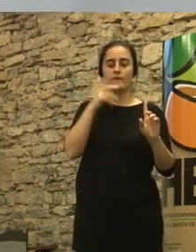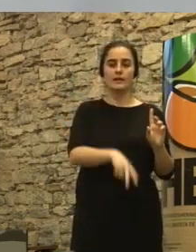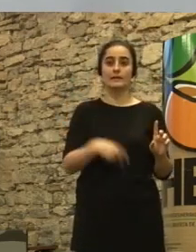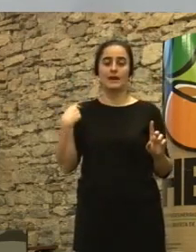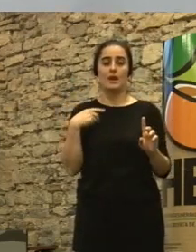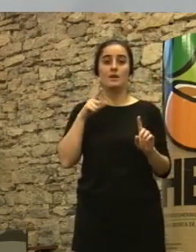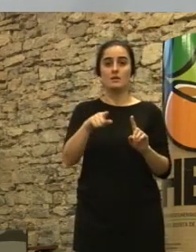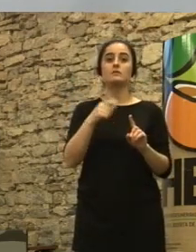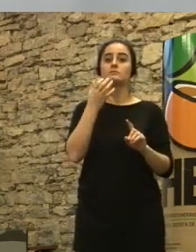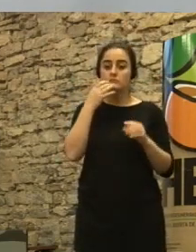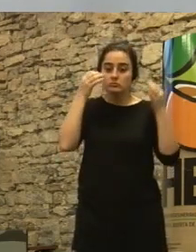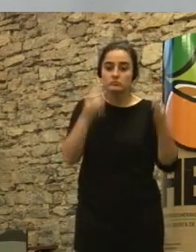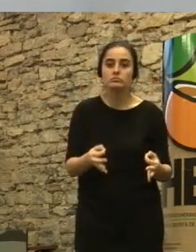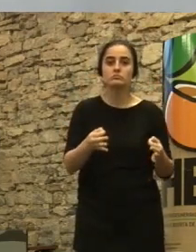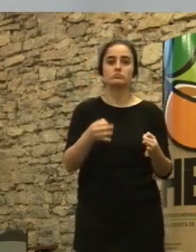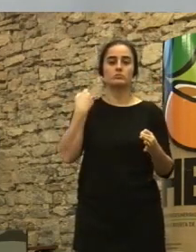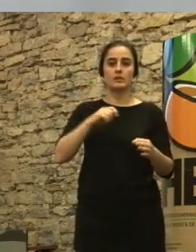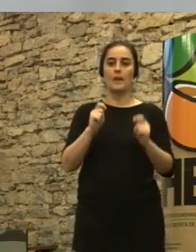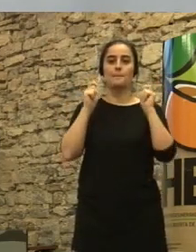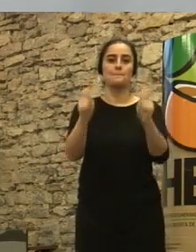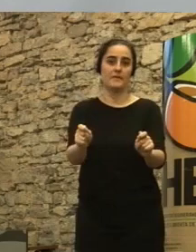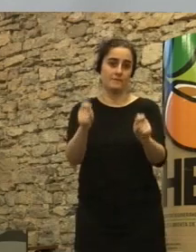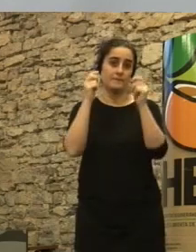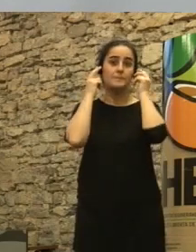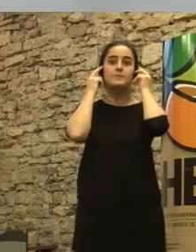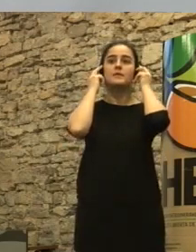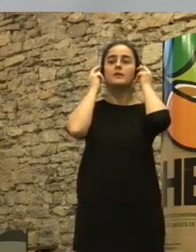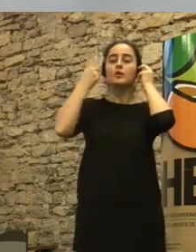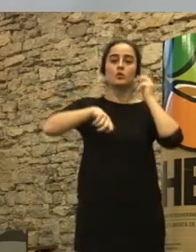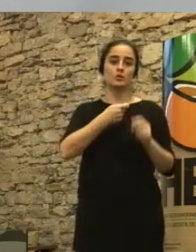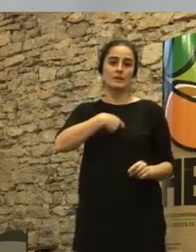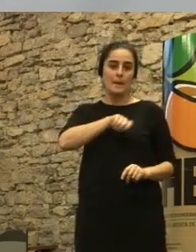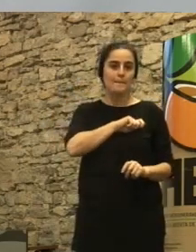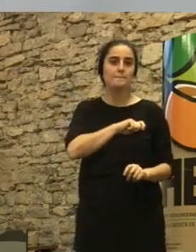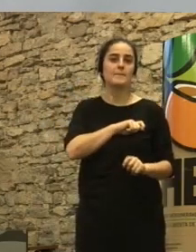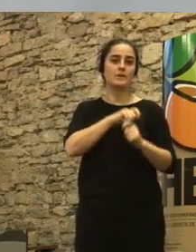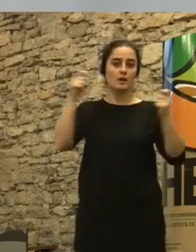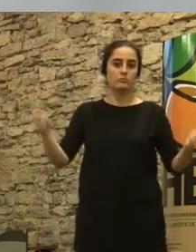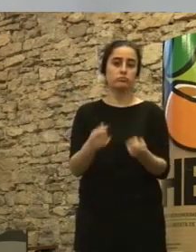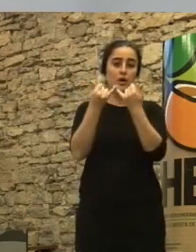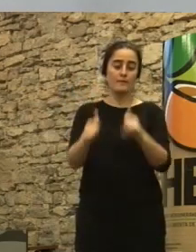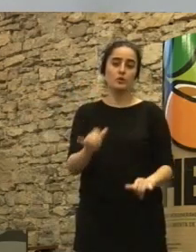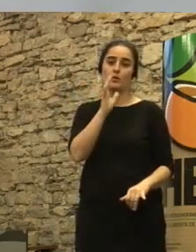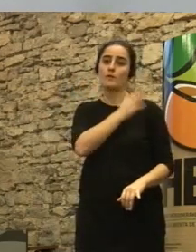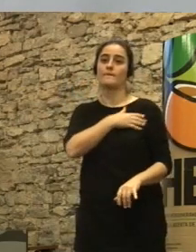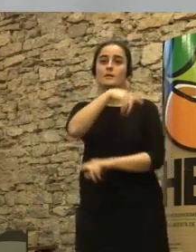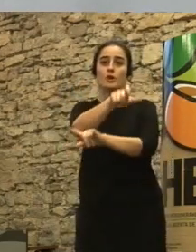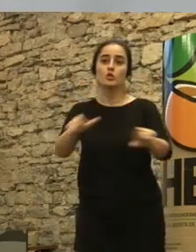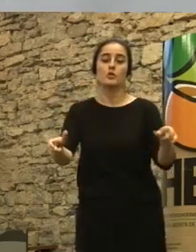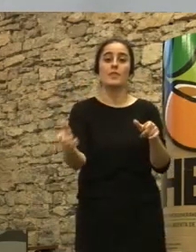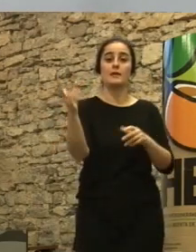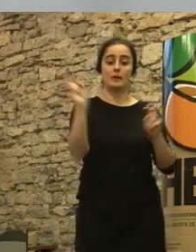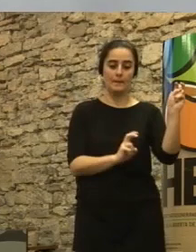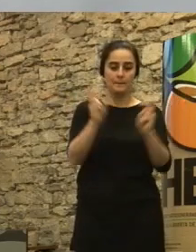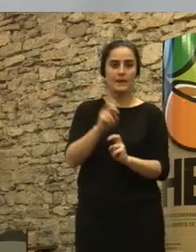nombra. En eventos, que en España damos mucho bombo y platillo a estas cosas, porque queremos que venga el ciudadano, que se dé cuenta que está